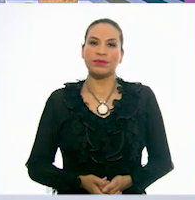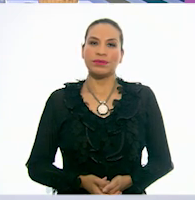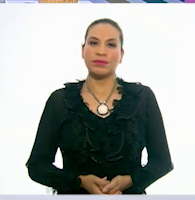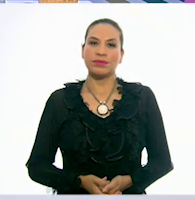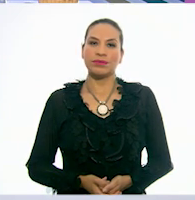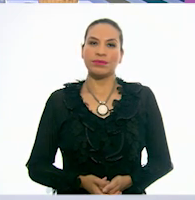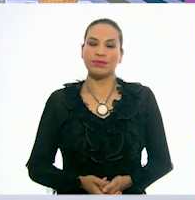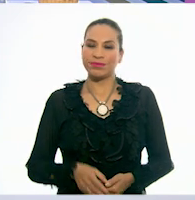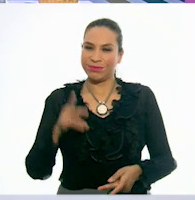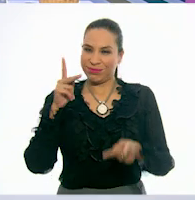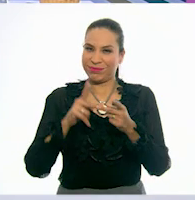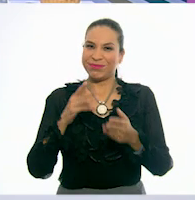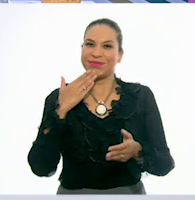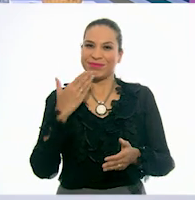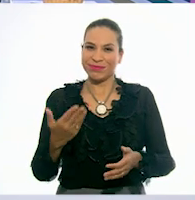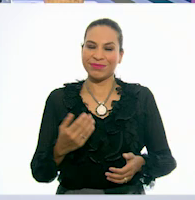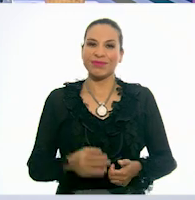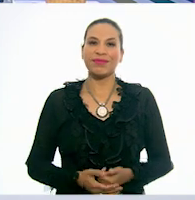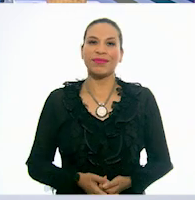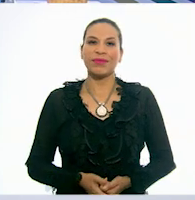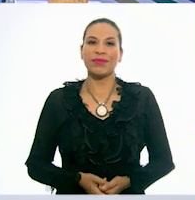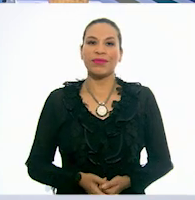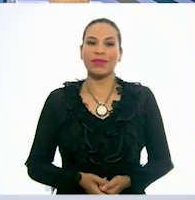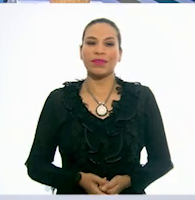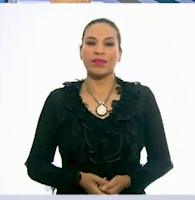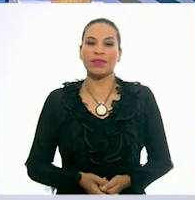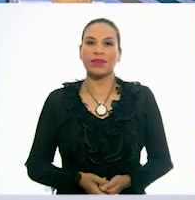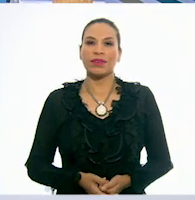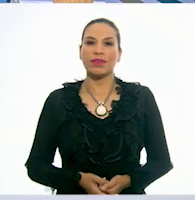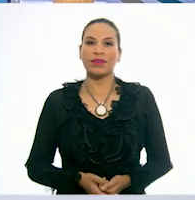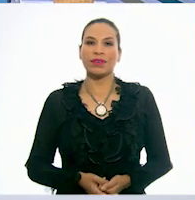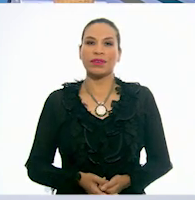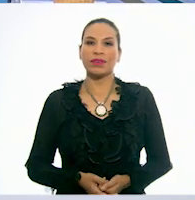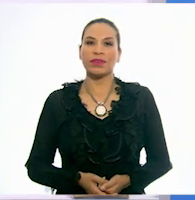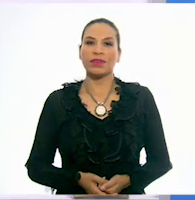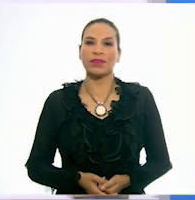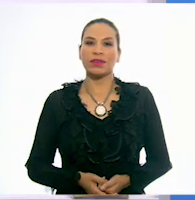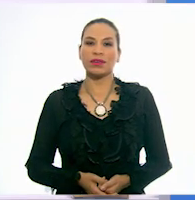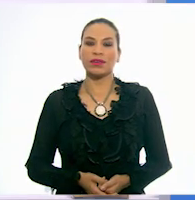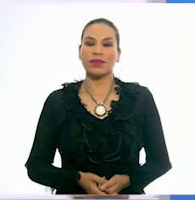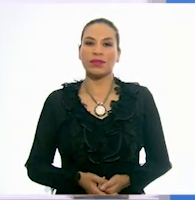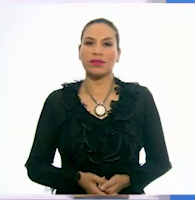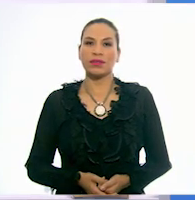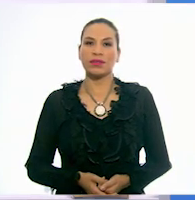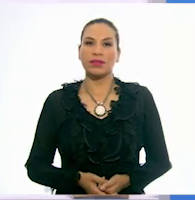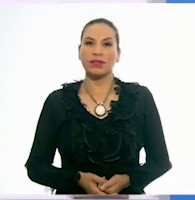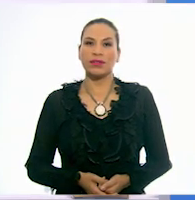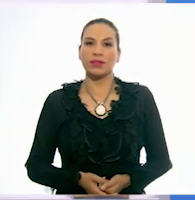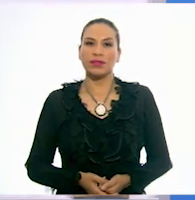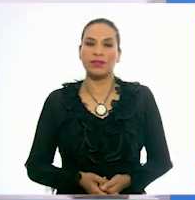aquí. Perfecto.